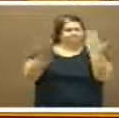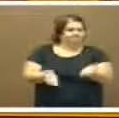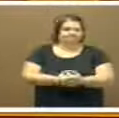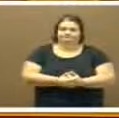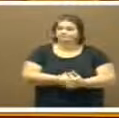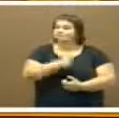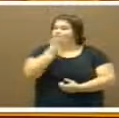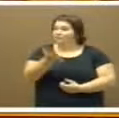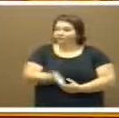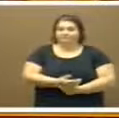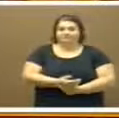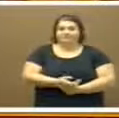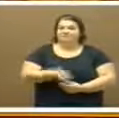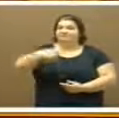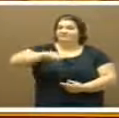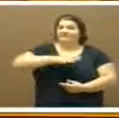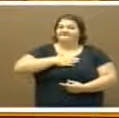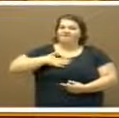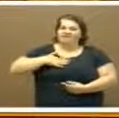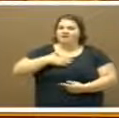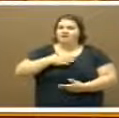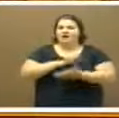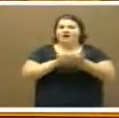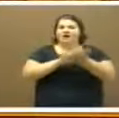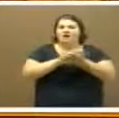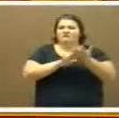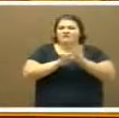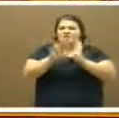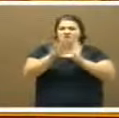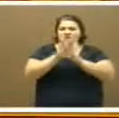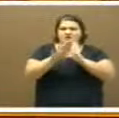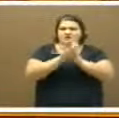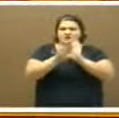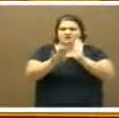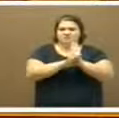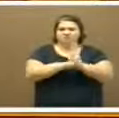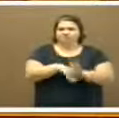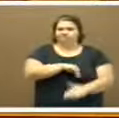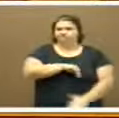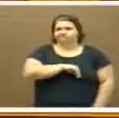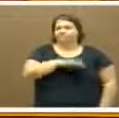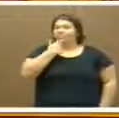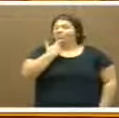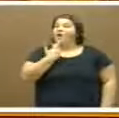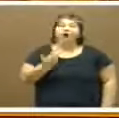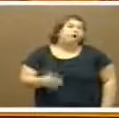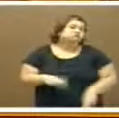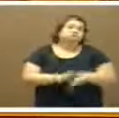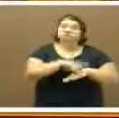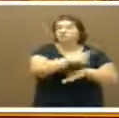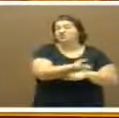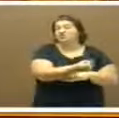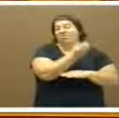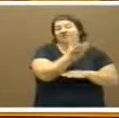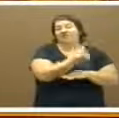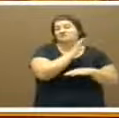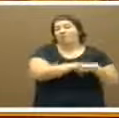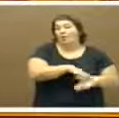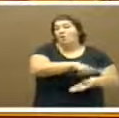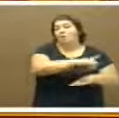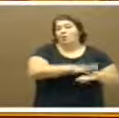¿Por qué? Porque querían seguir con ese pésimo guión. Es decir, los socialistas nos arruinan, pero llega el sublime,